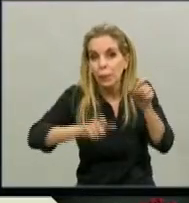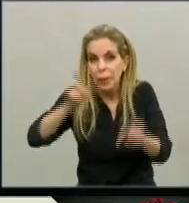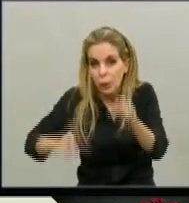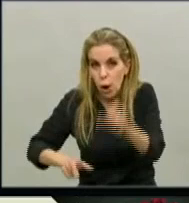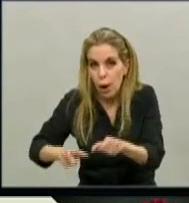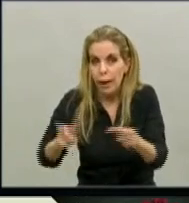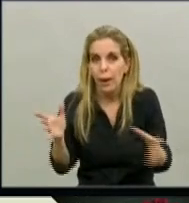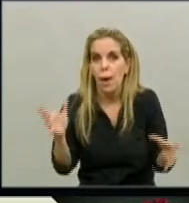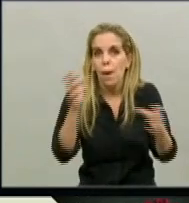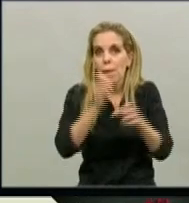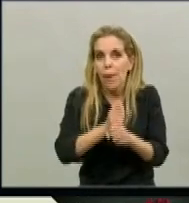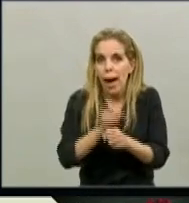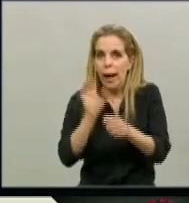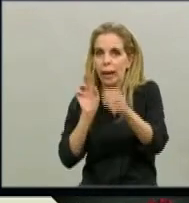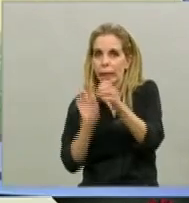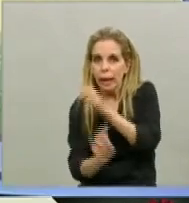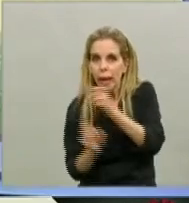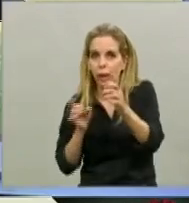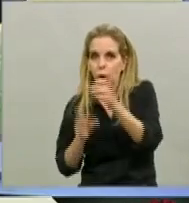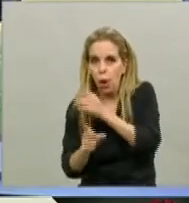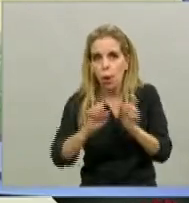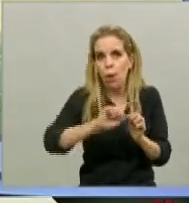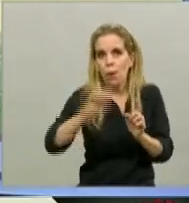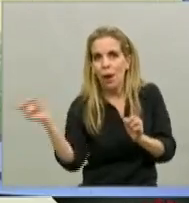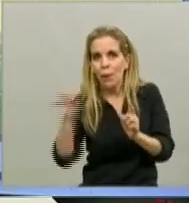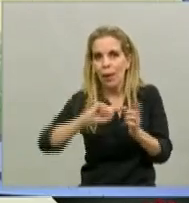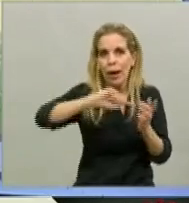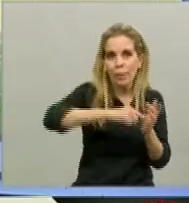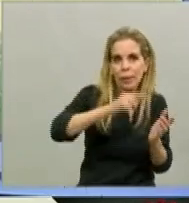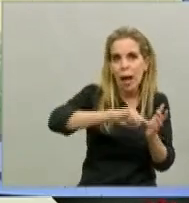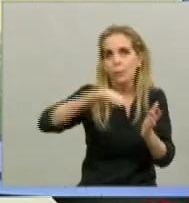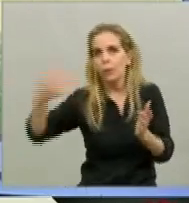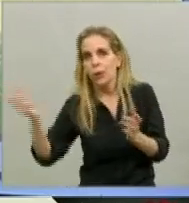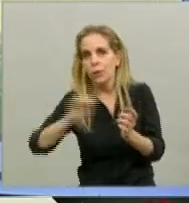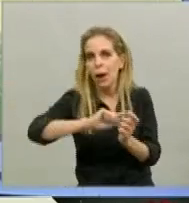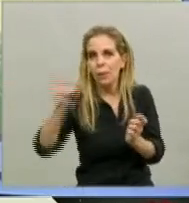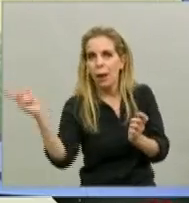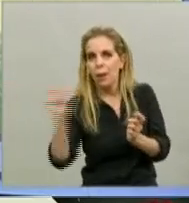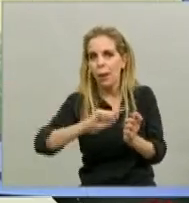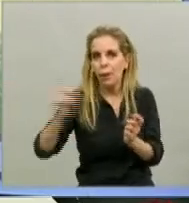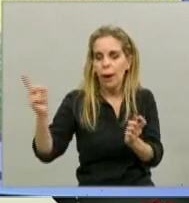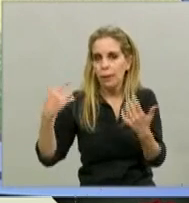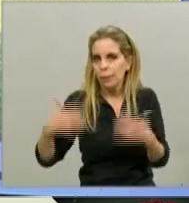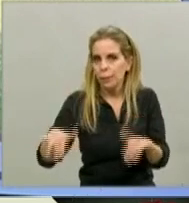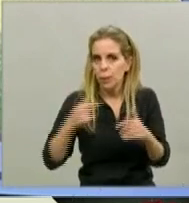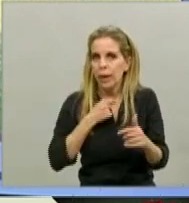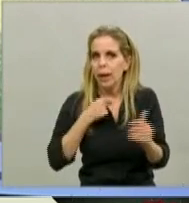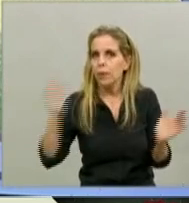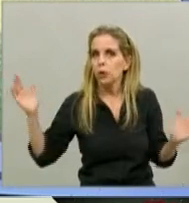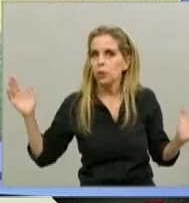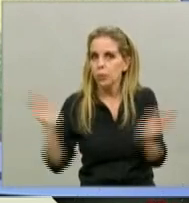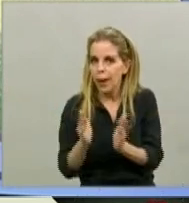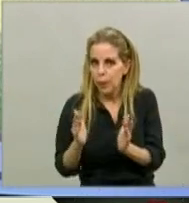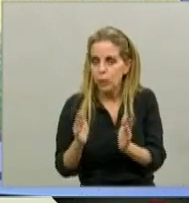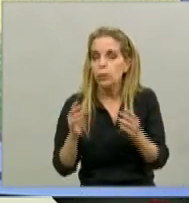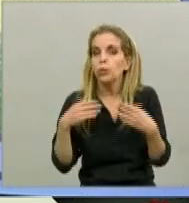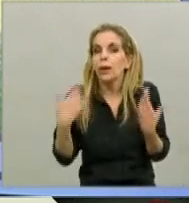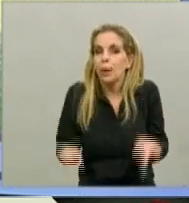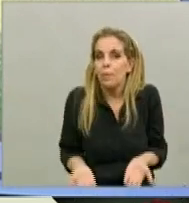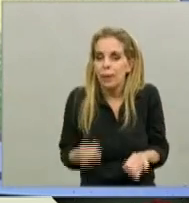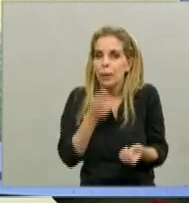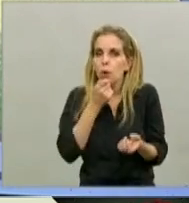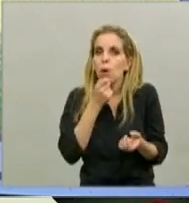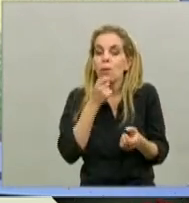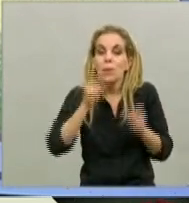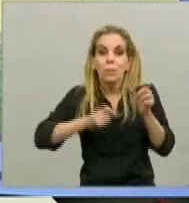conurbano, más los que se mueven dentro de la ciudad, más los que se mueven dentro de Gran Buenos Aires. Y cuando viaja mucha gente, el